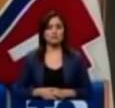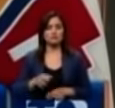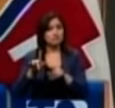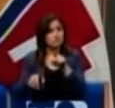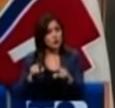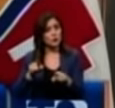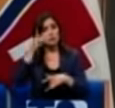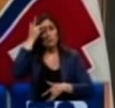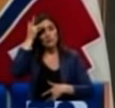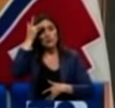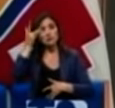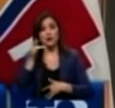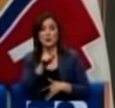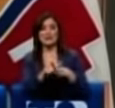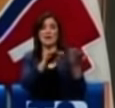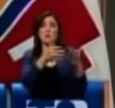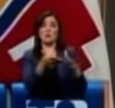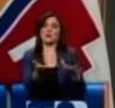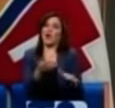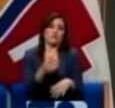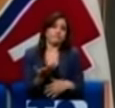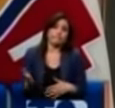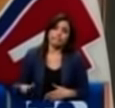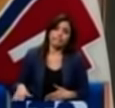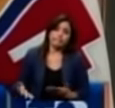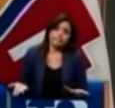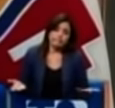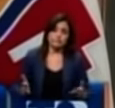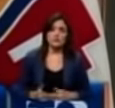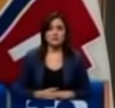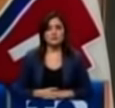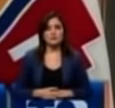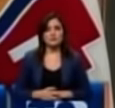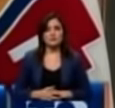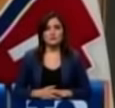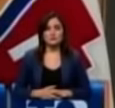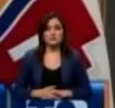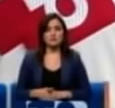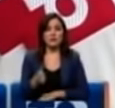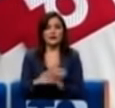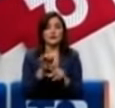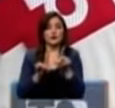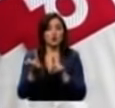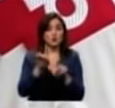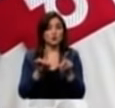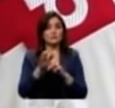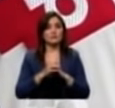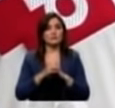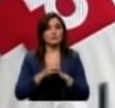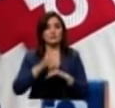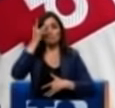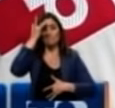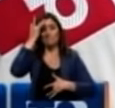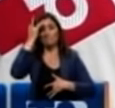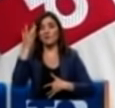algunos con la muerte. Pero deberían con la necropsia, ¿no? Muchas de estas se deberían diagnosticar al inicio. Y las enfermedades